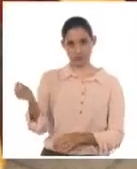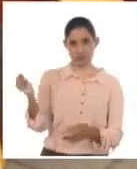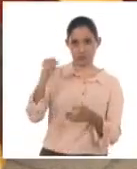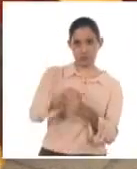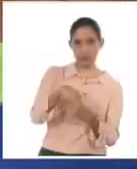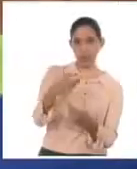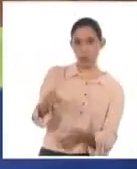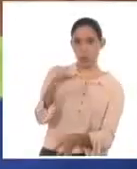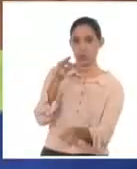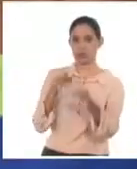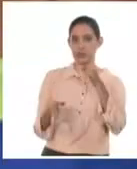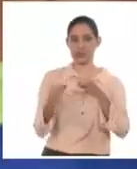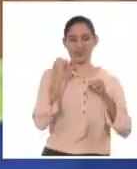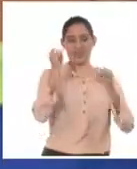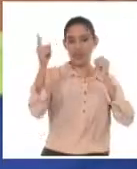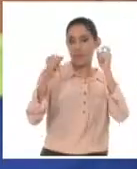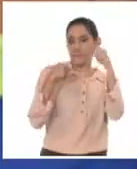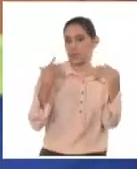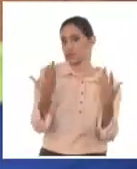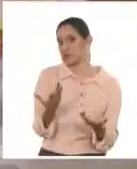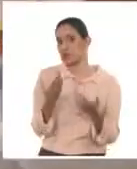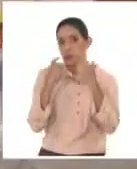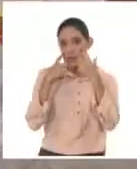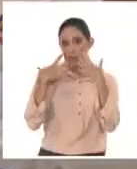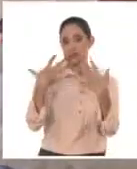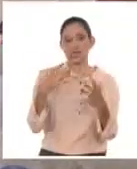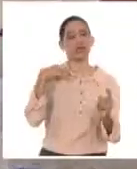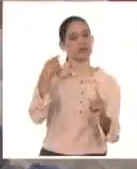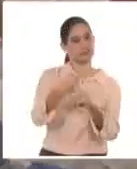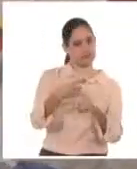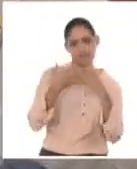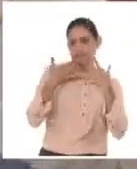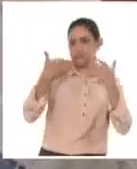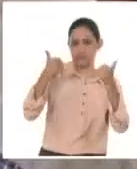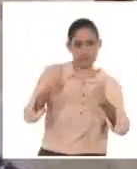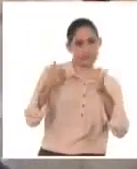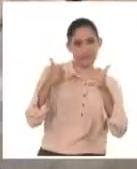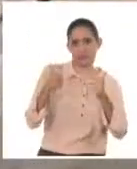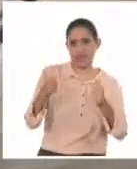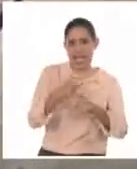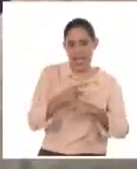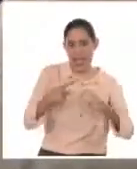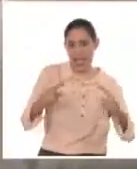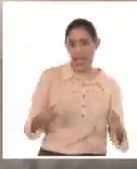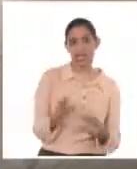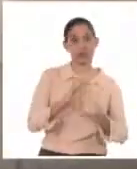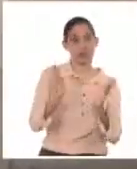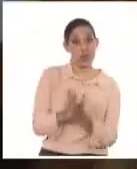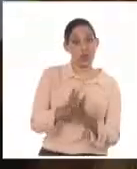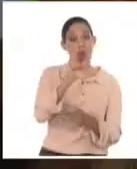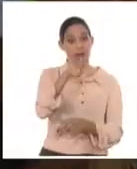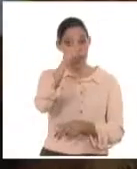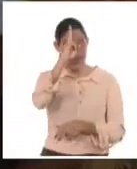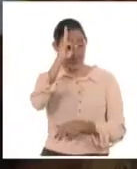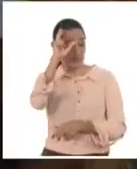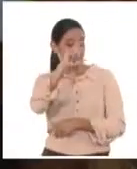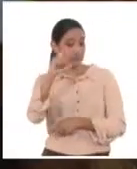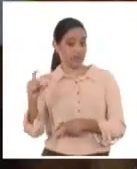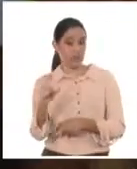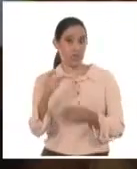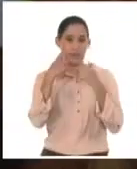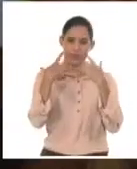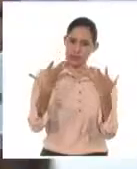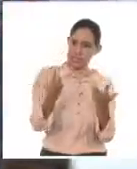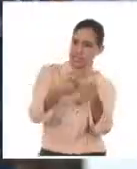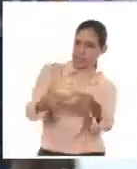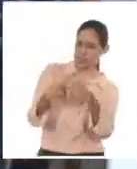Una experiencia que calificó Díaz-Canel de muy positiva e indicó extender a aquellos policlínicos del país que su infraestructura lo permitan,